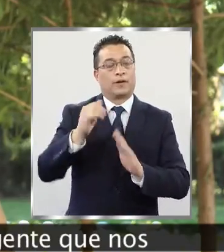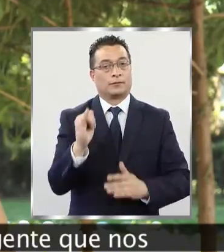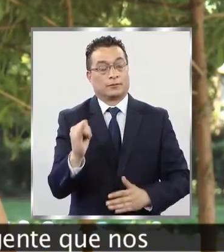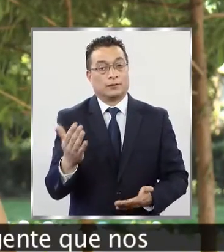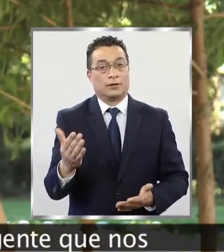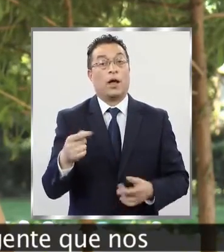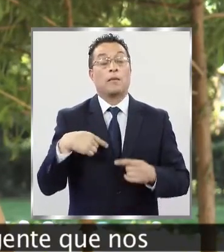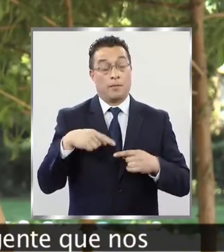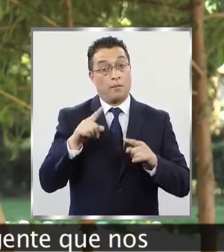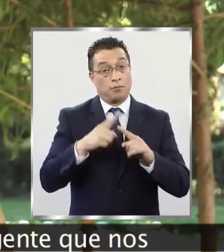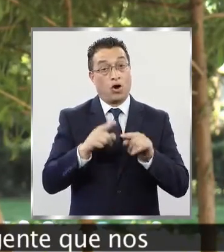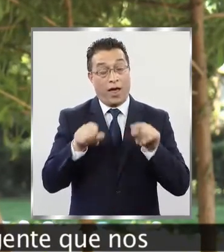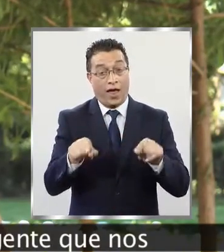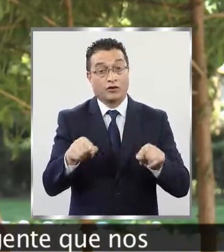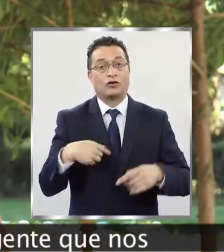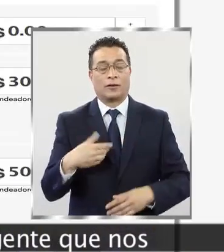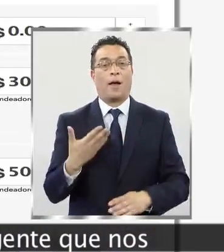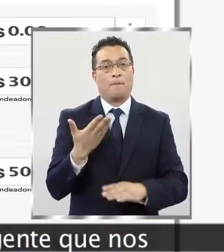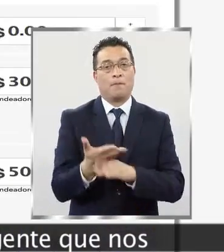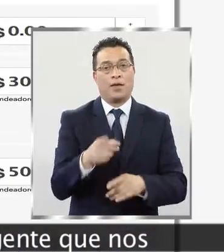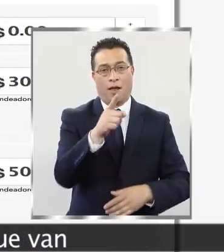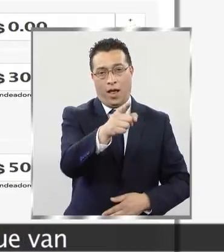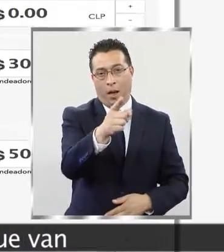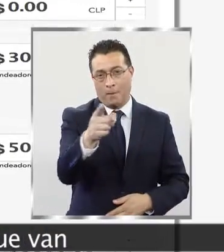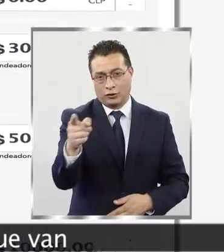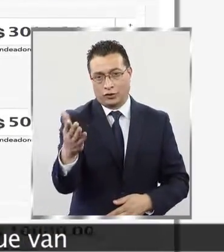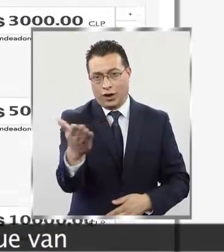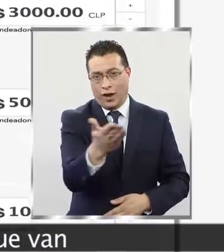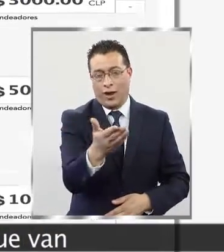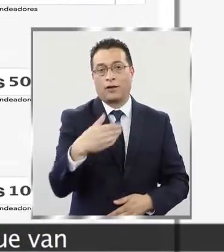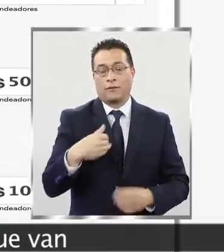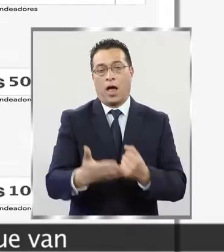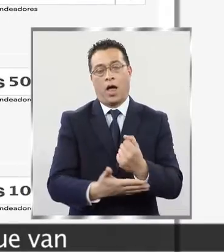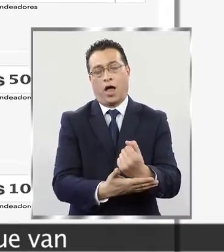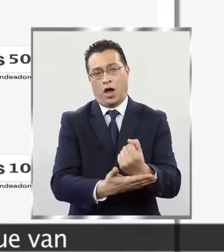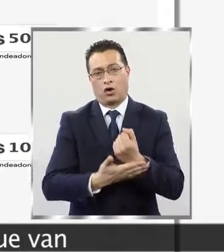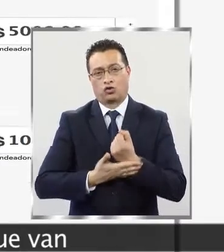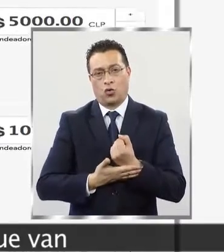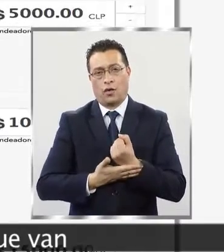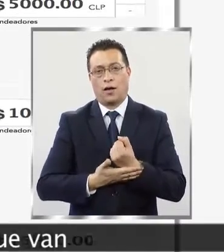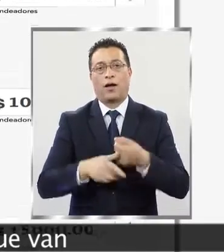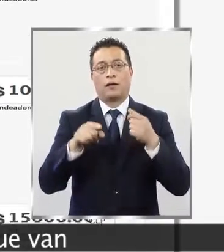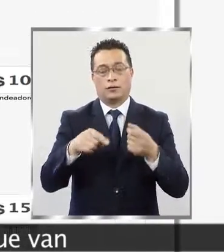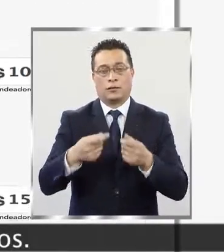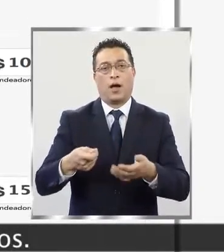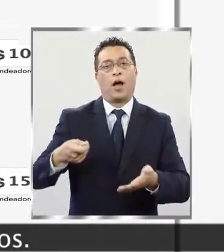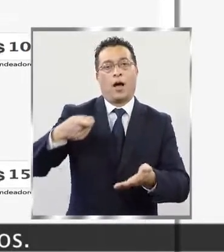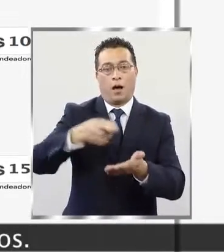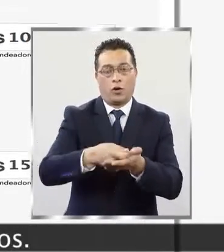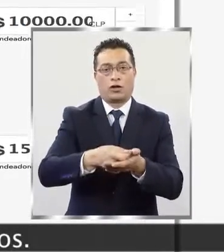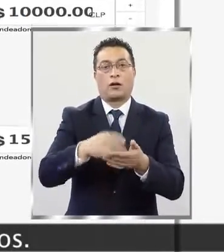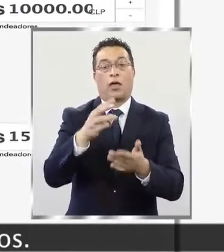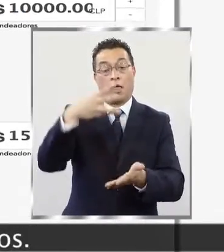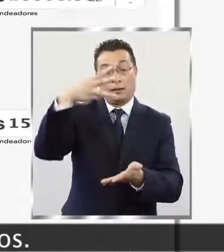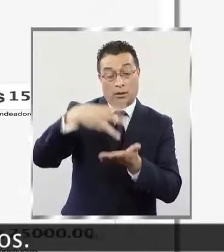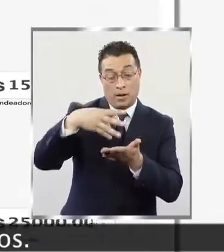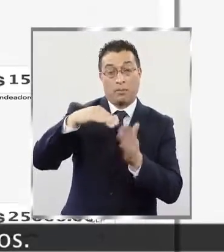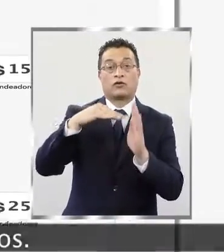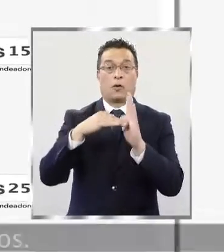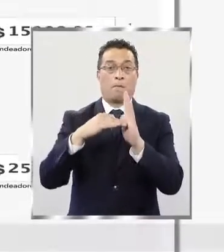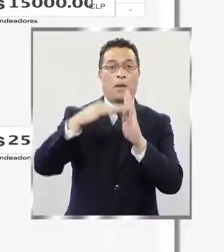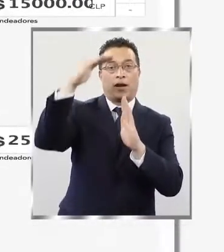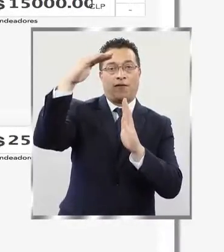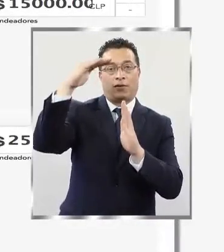le solicitamos a la gente que nos colabore con aportes que van desde los 3.000 pesos.